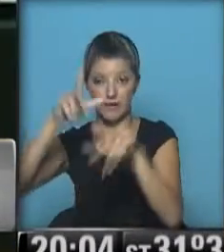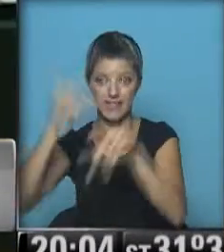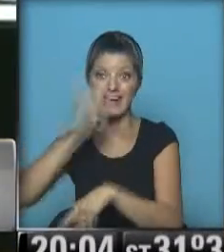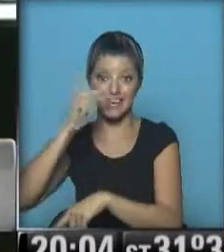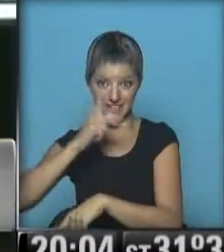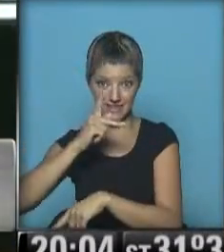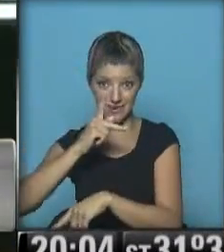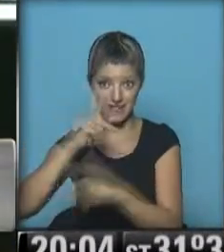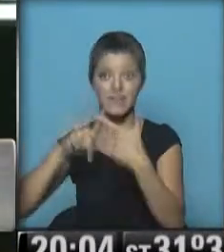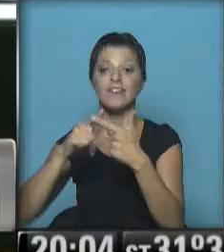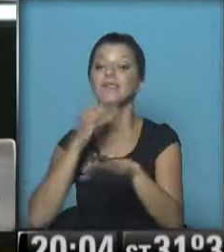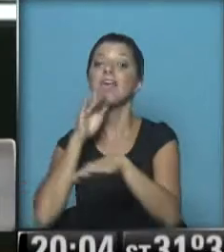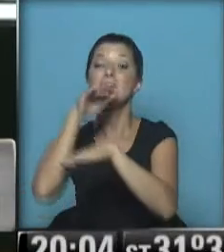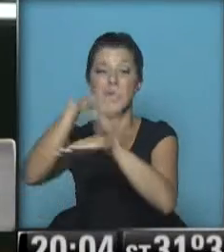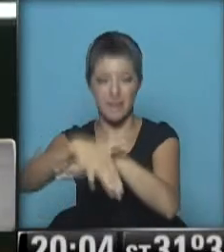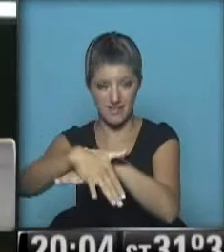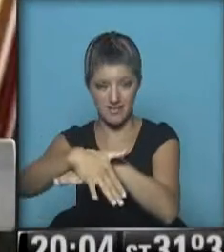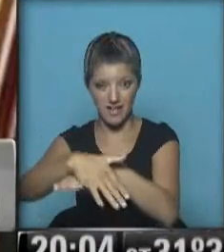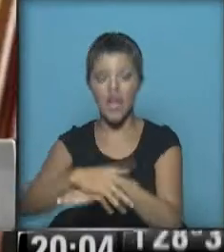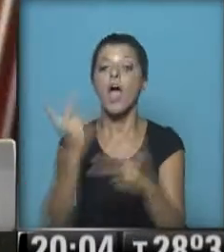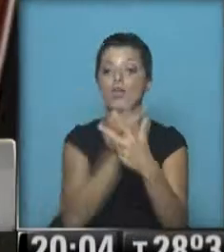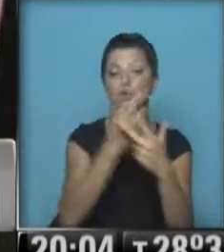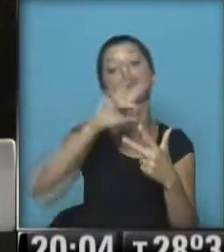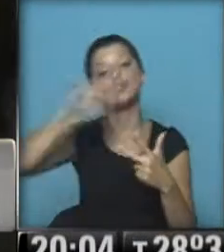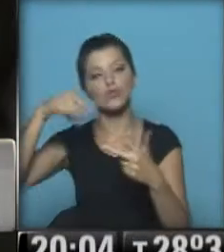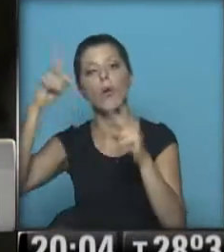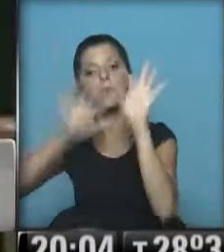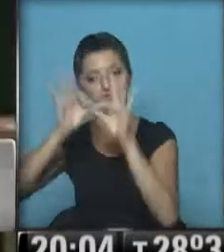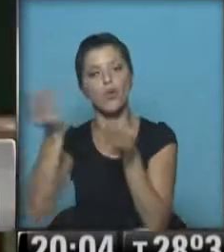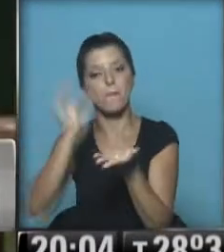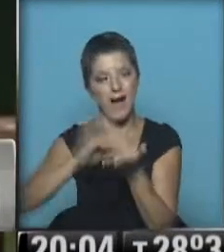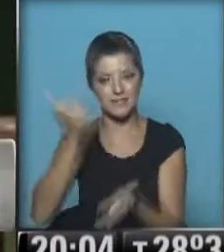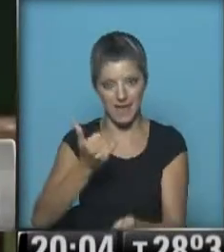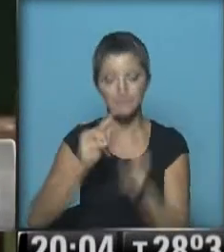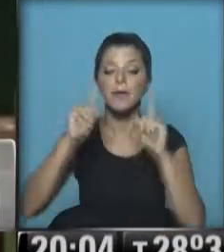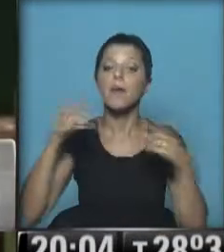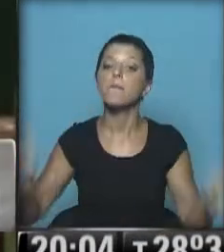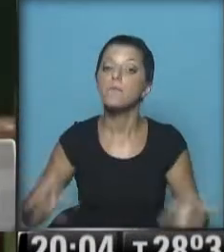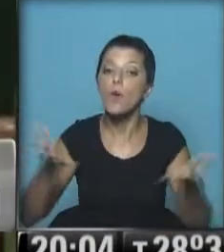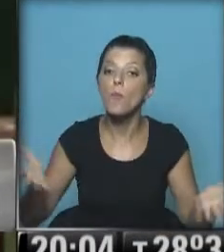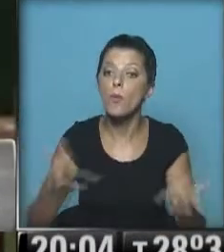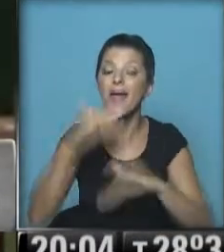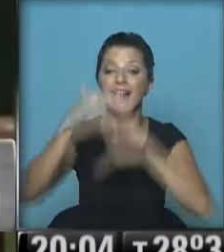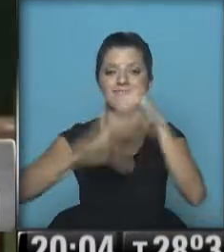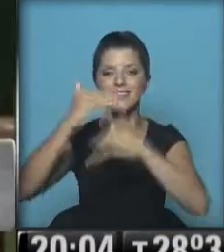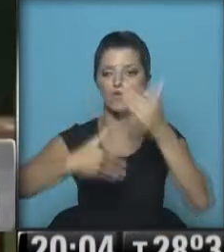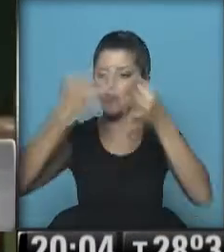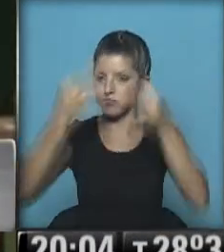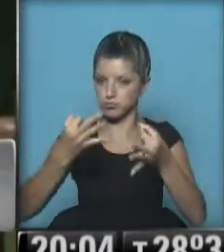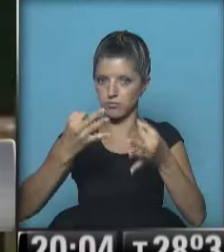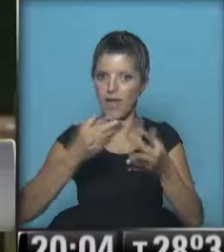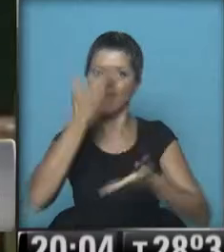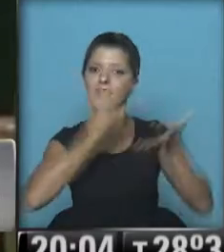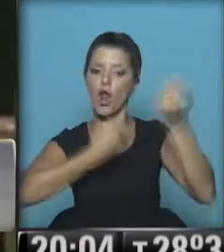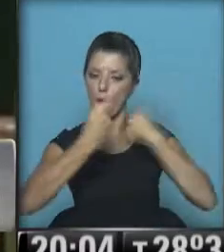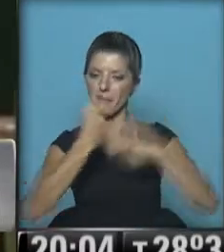Kirchner-Šepetník, entre otros proyectos prioritarios de cooperación. Vamos a promover el desarrollo sano y estable del